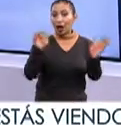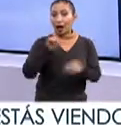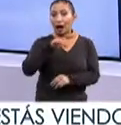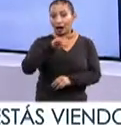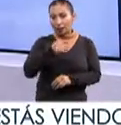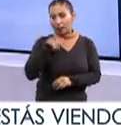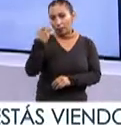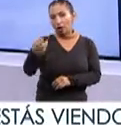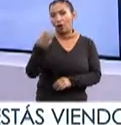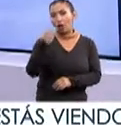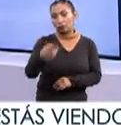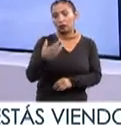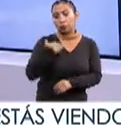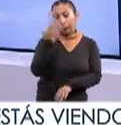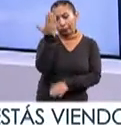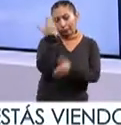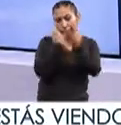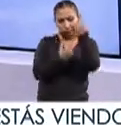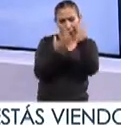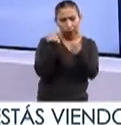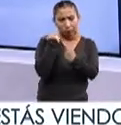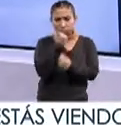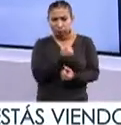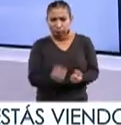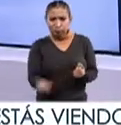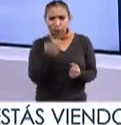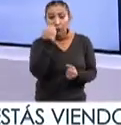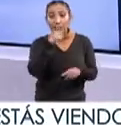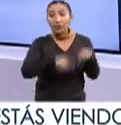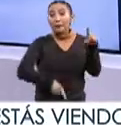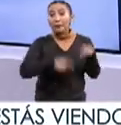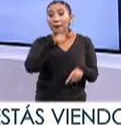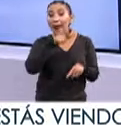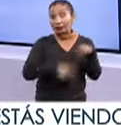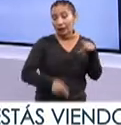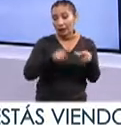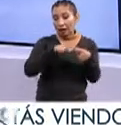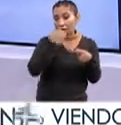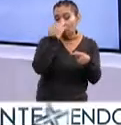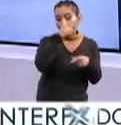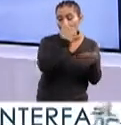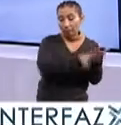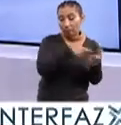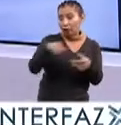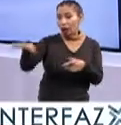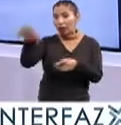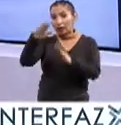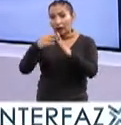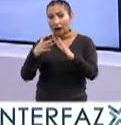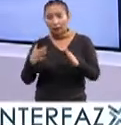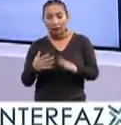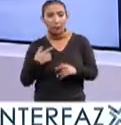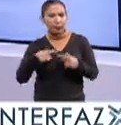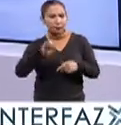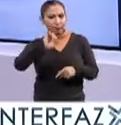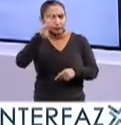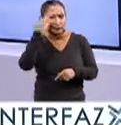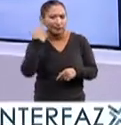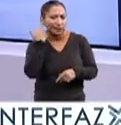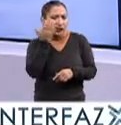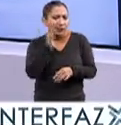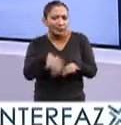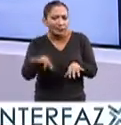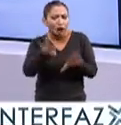Cristina, y por ello el rendimiento escolar depende de diversos factores, tanto en la escuela como en el hogar. Los especialistas buscan